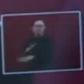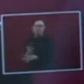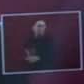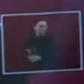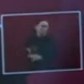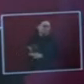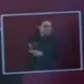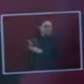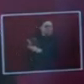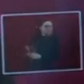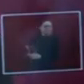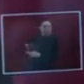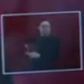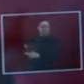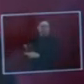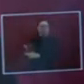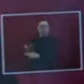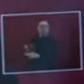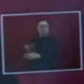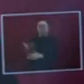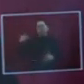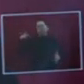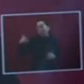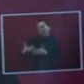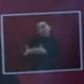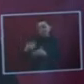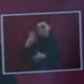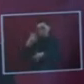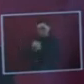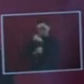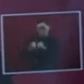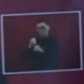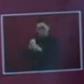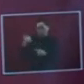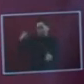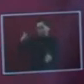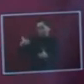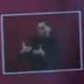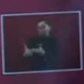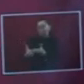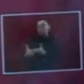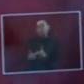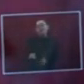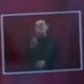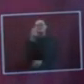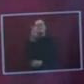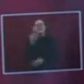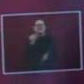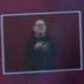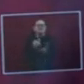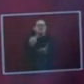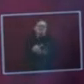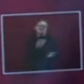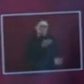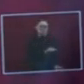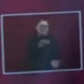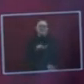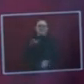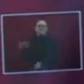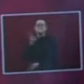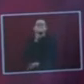Manuel López Obrador cuáles son sus prioridades en materia de modificaciones a la ley. Se le ha cuestionado